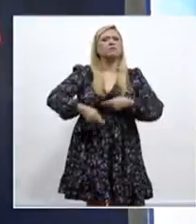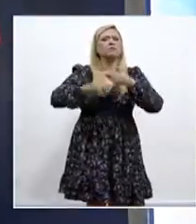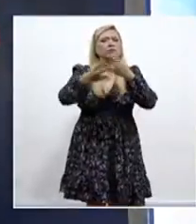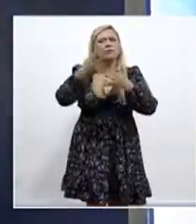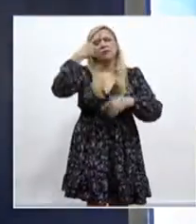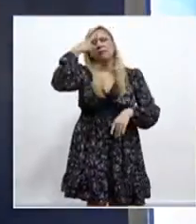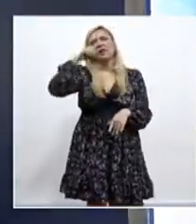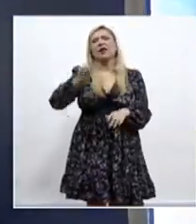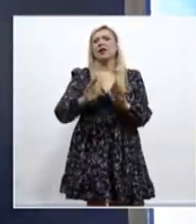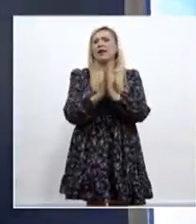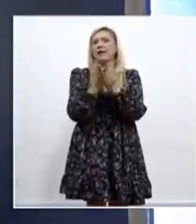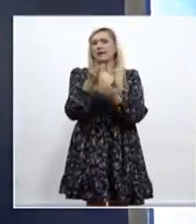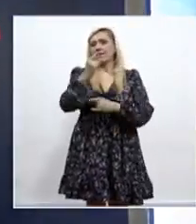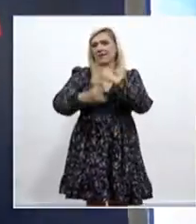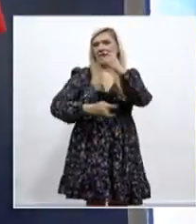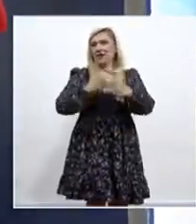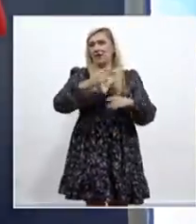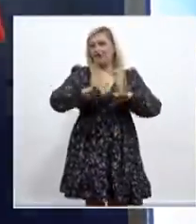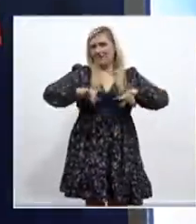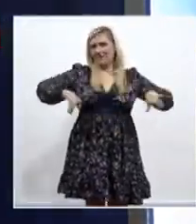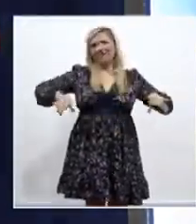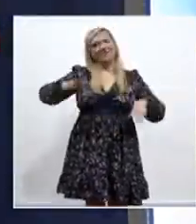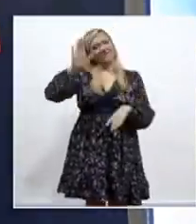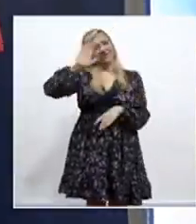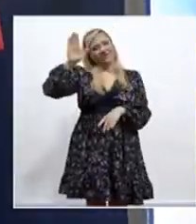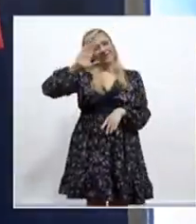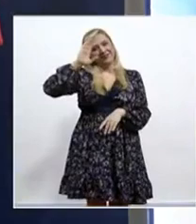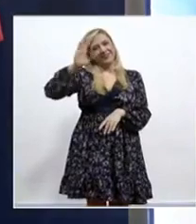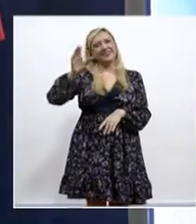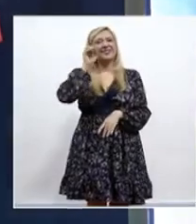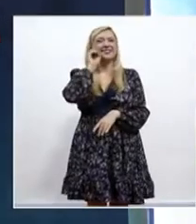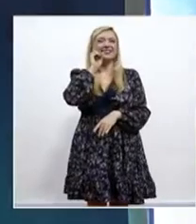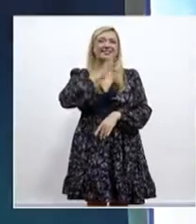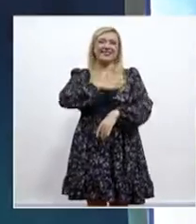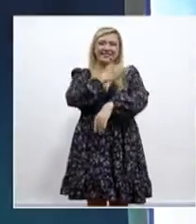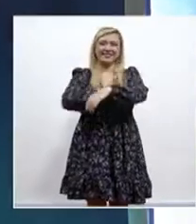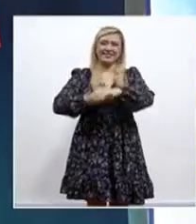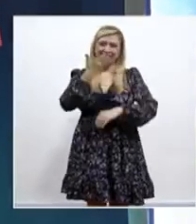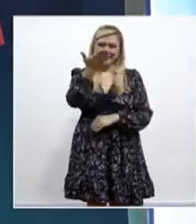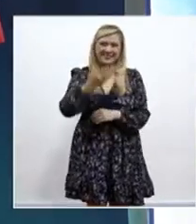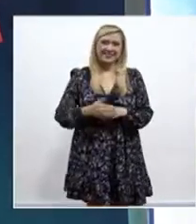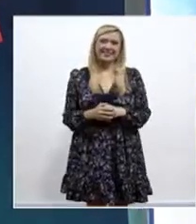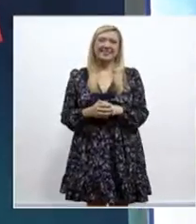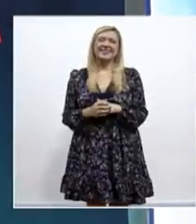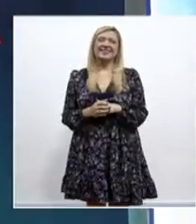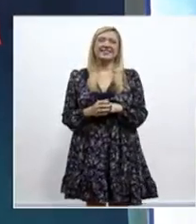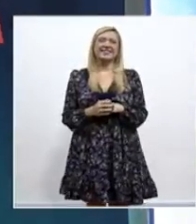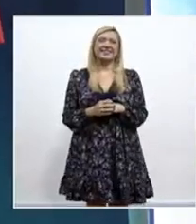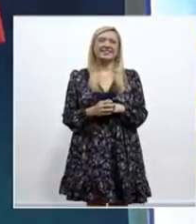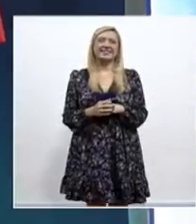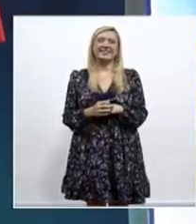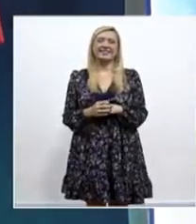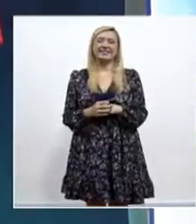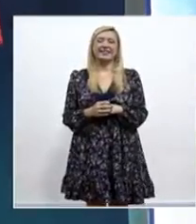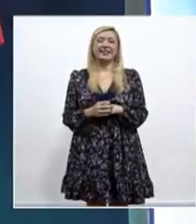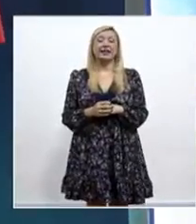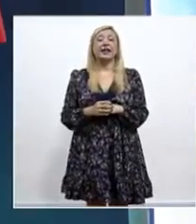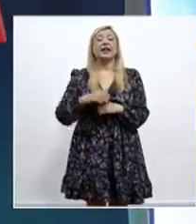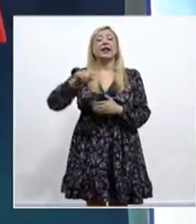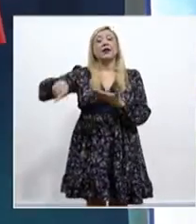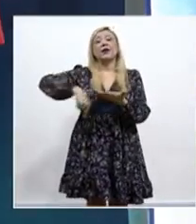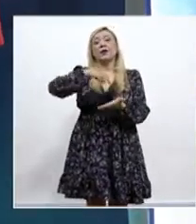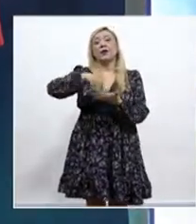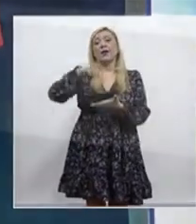podría cuestionarse su idoneidad, pues dicha prohibición parece limitar el derecho de una parte de la sociedad a acudir a este tipo de